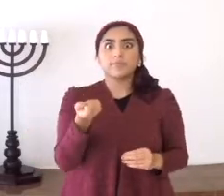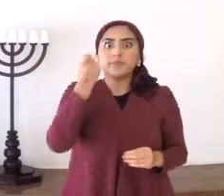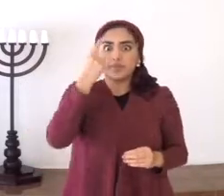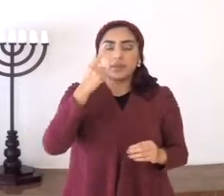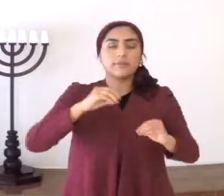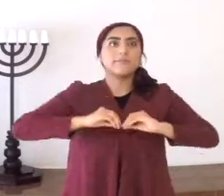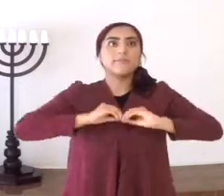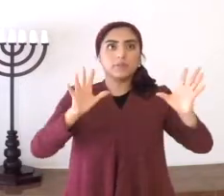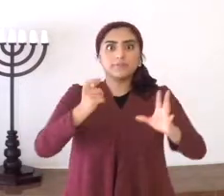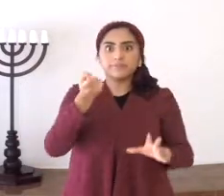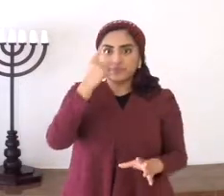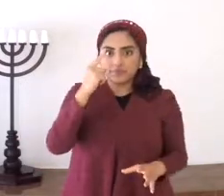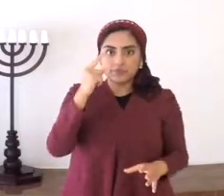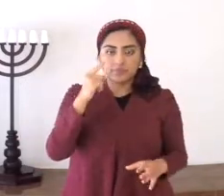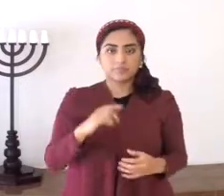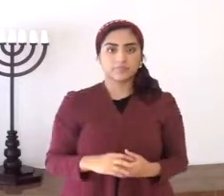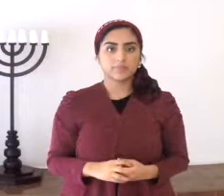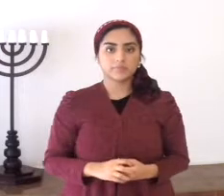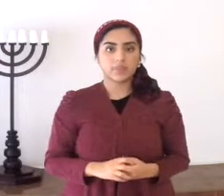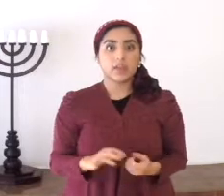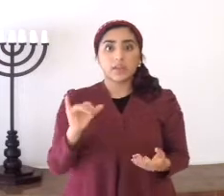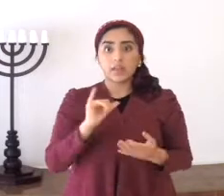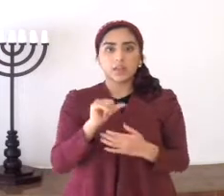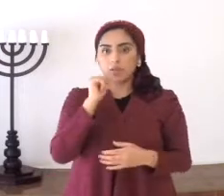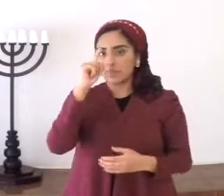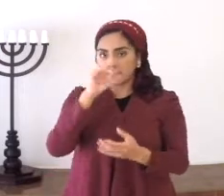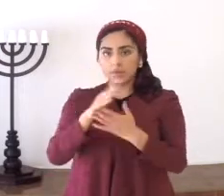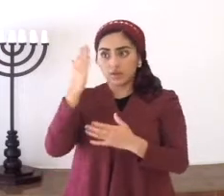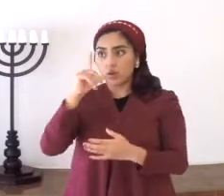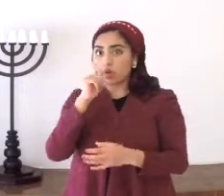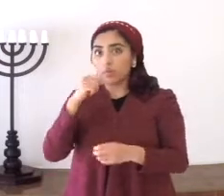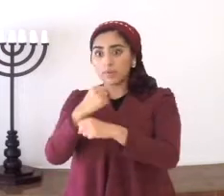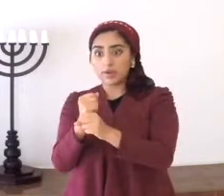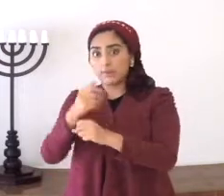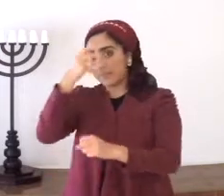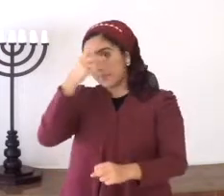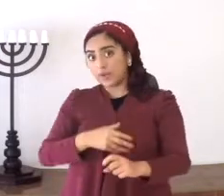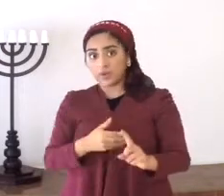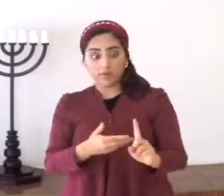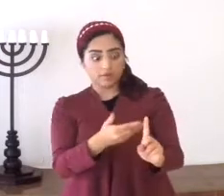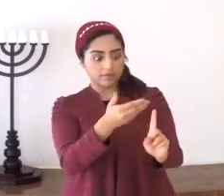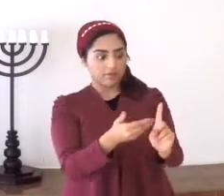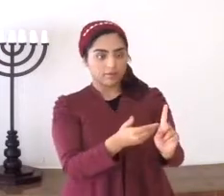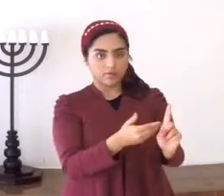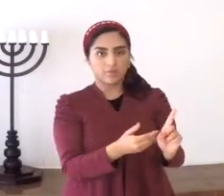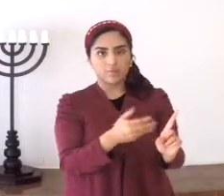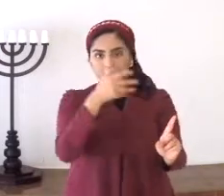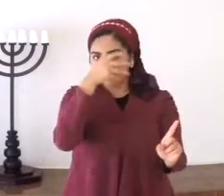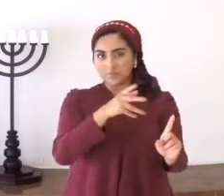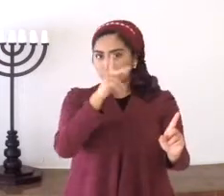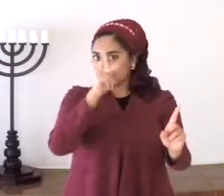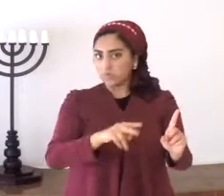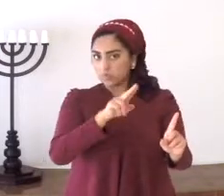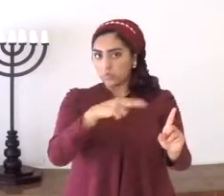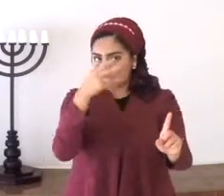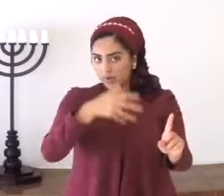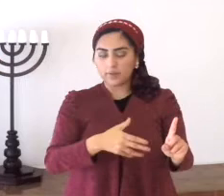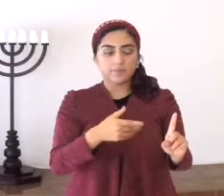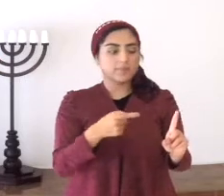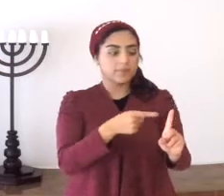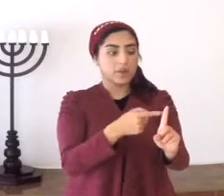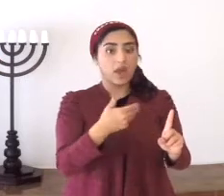vuelve a repetir, estoy ahorita hablando así para que quede bien marcadas las ideas, que haya creado un ser humano